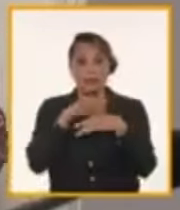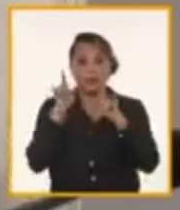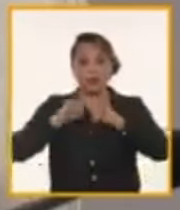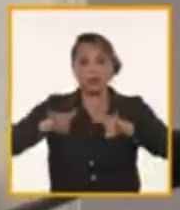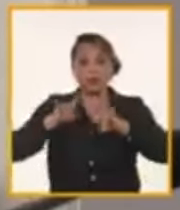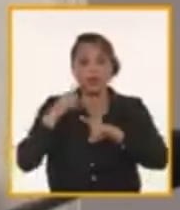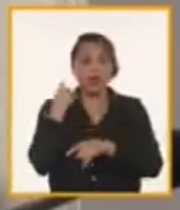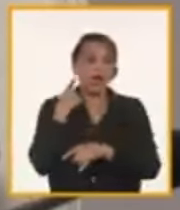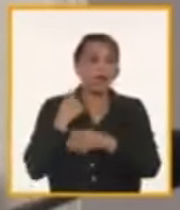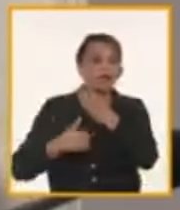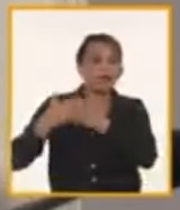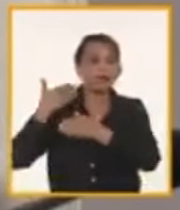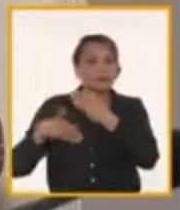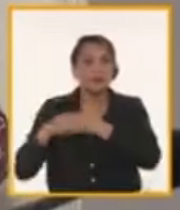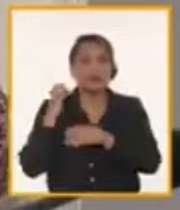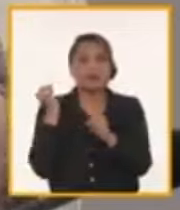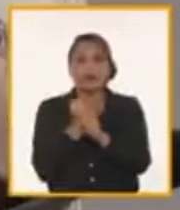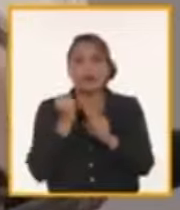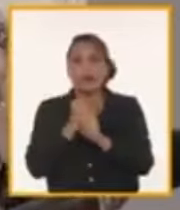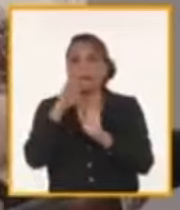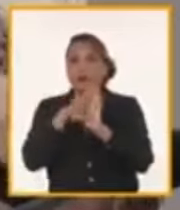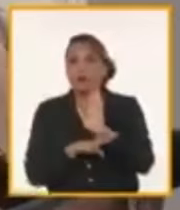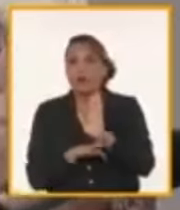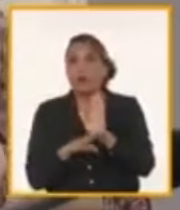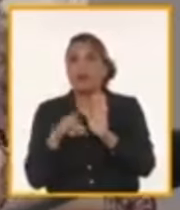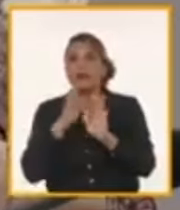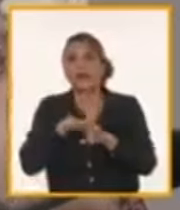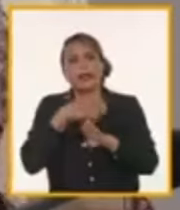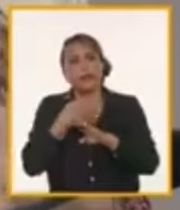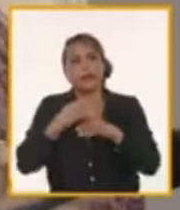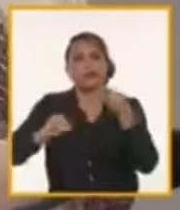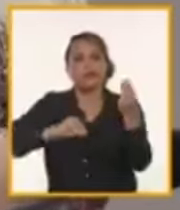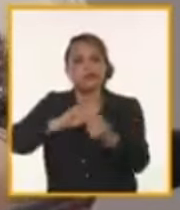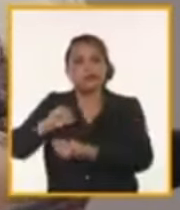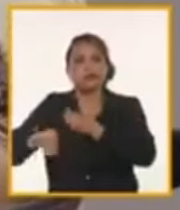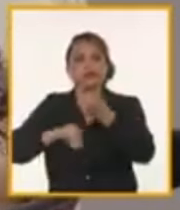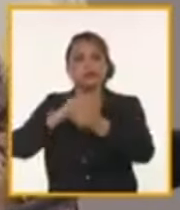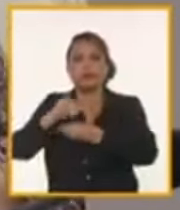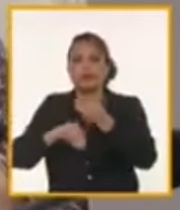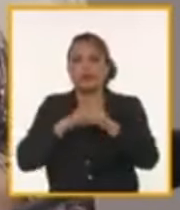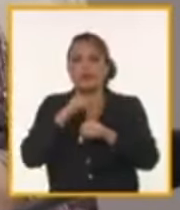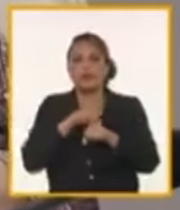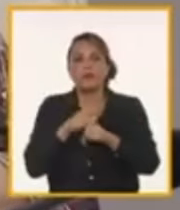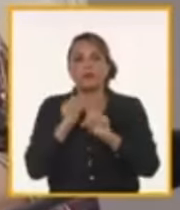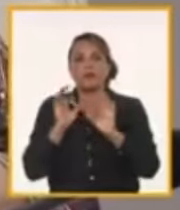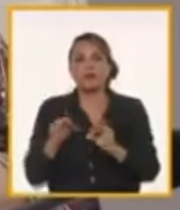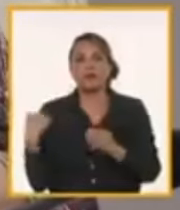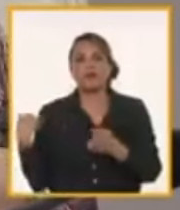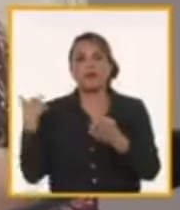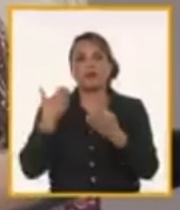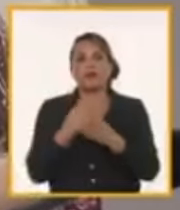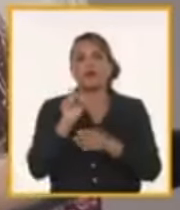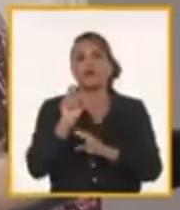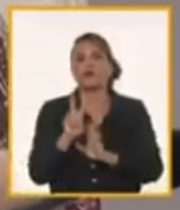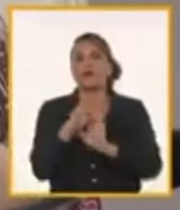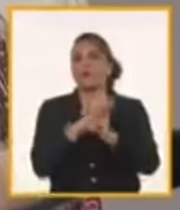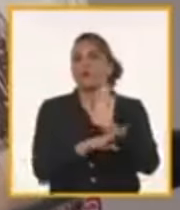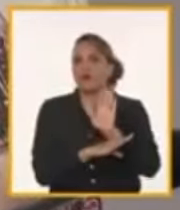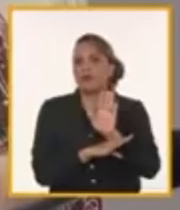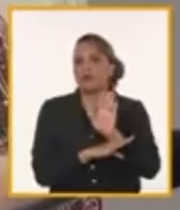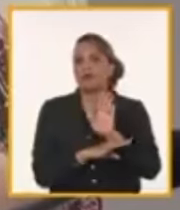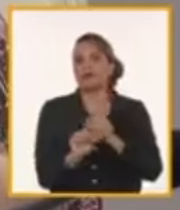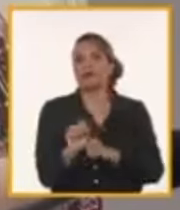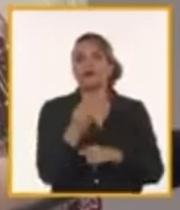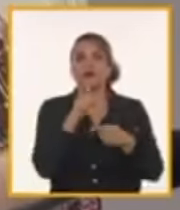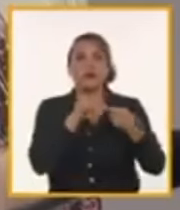muchos años gestionaba programas ramales Eso después se se varió y en estos momentos tenemos dos programas sectoriales uno que se